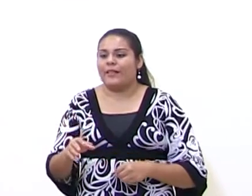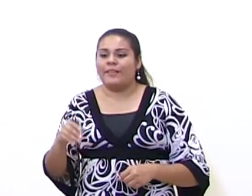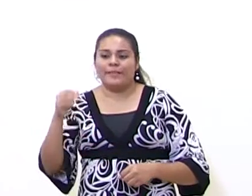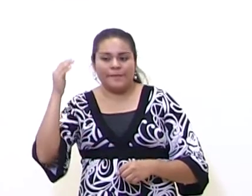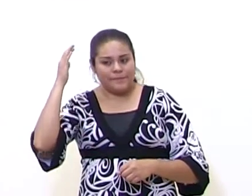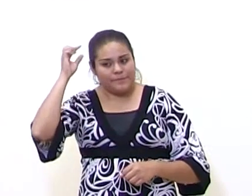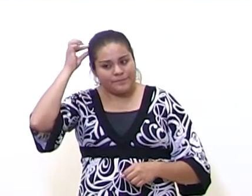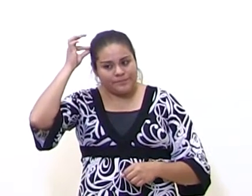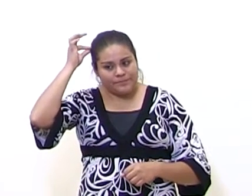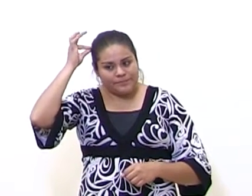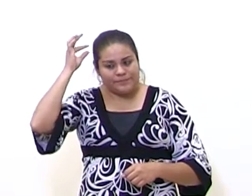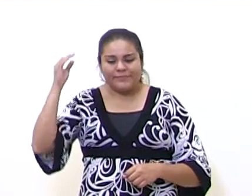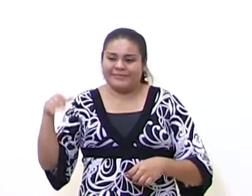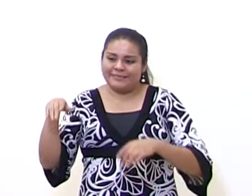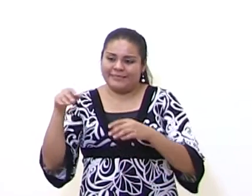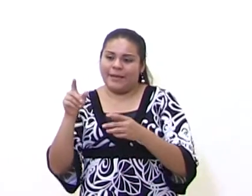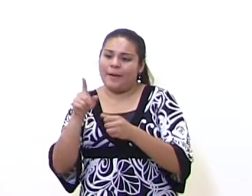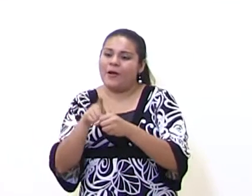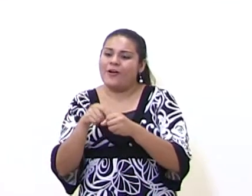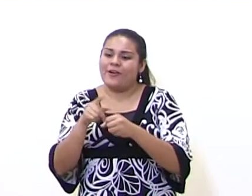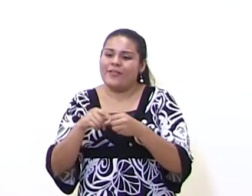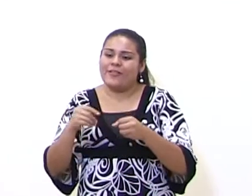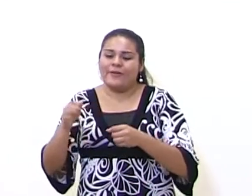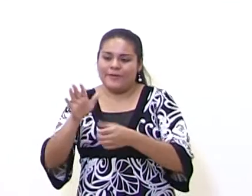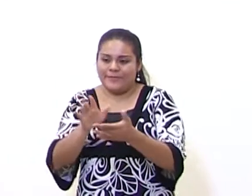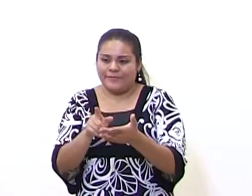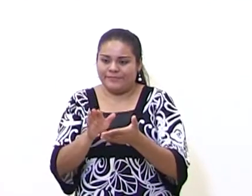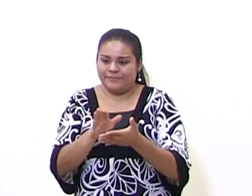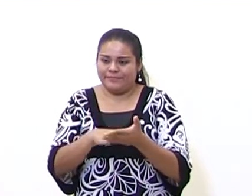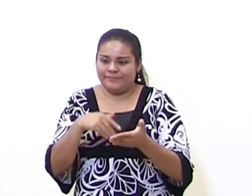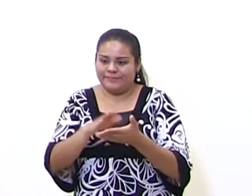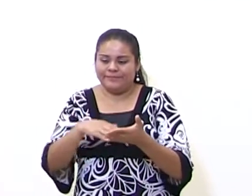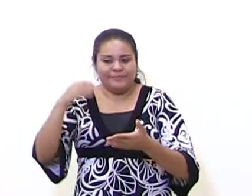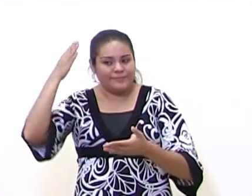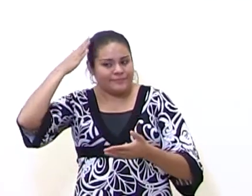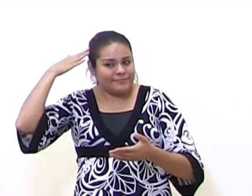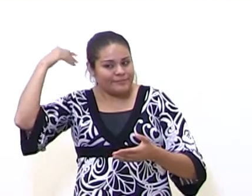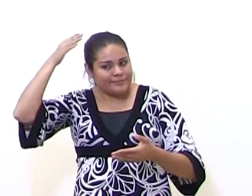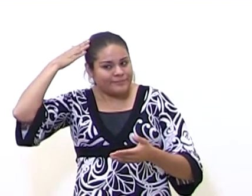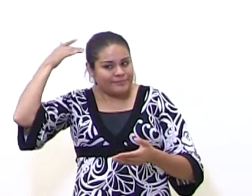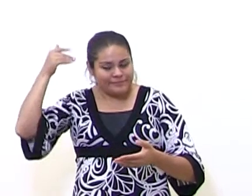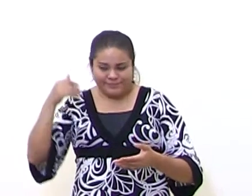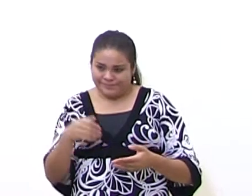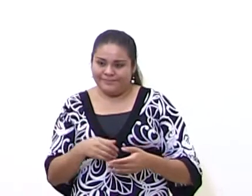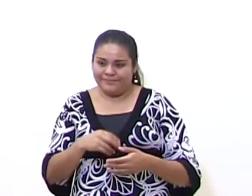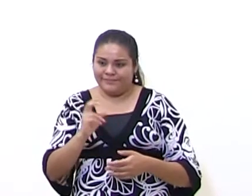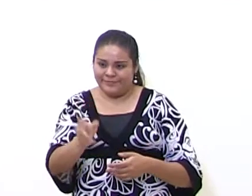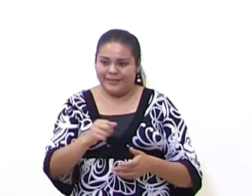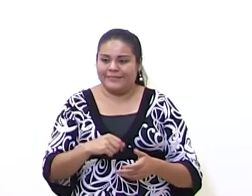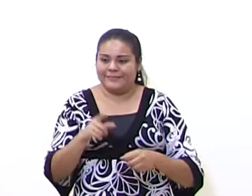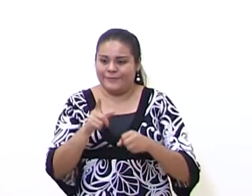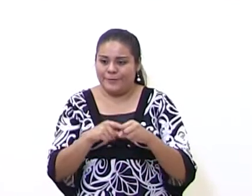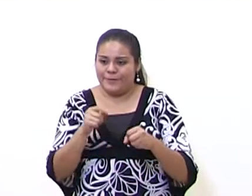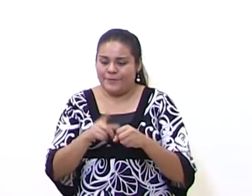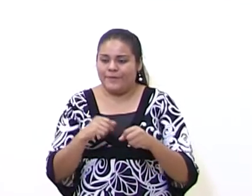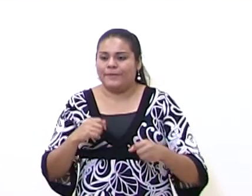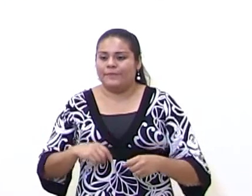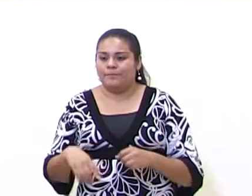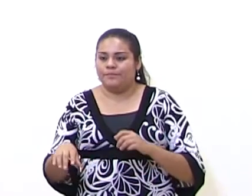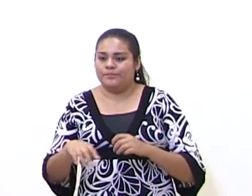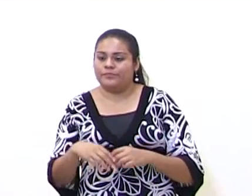Un tinte en el cual lo ideamos que está